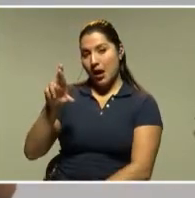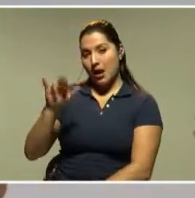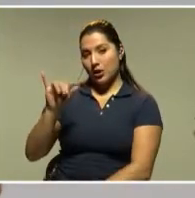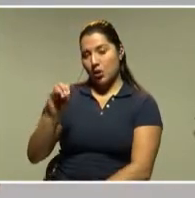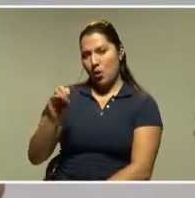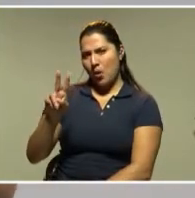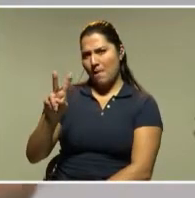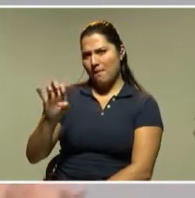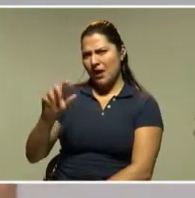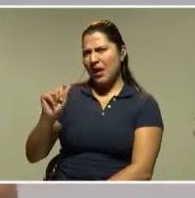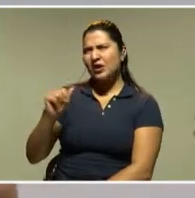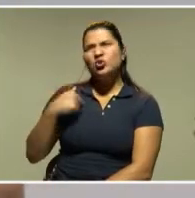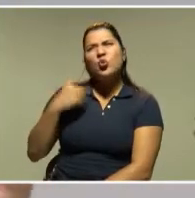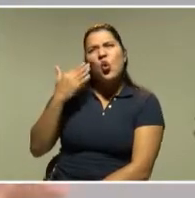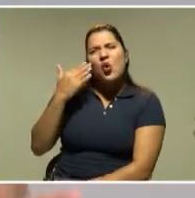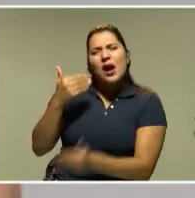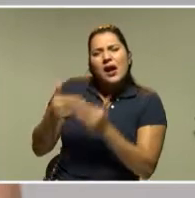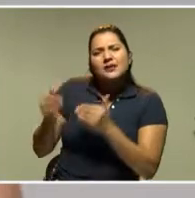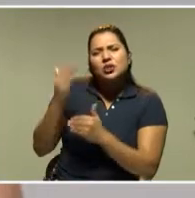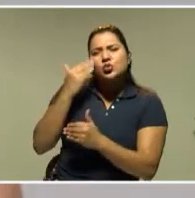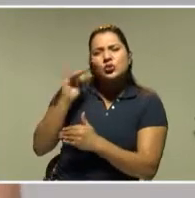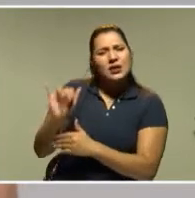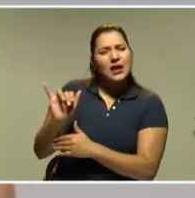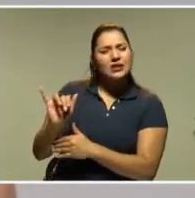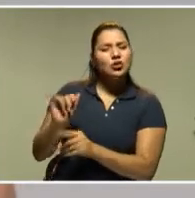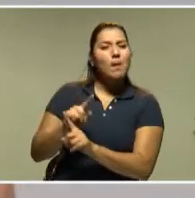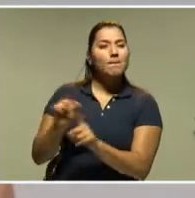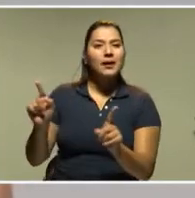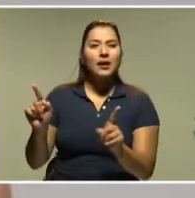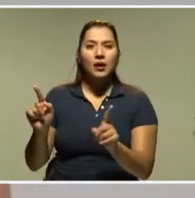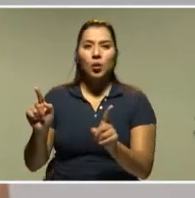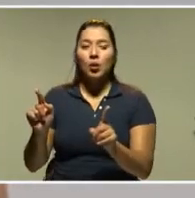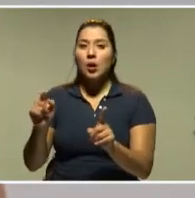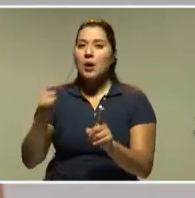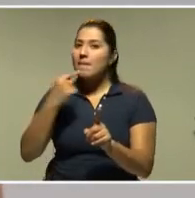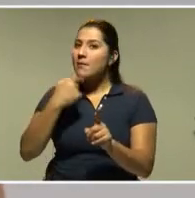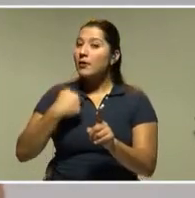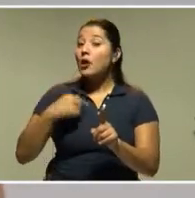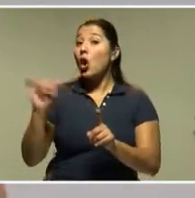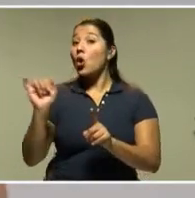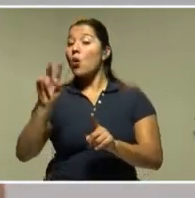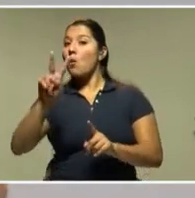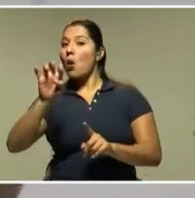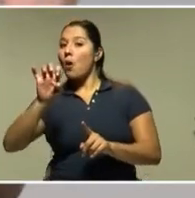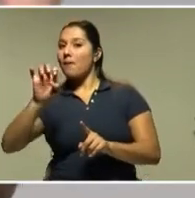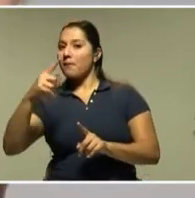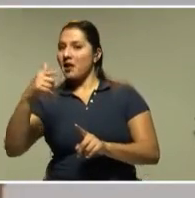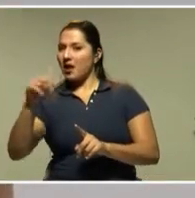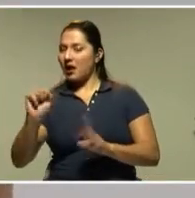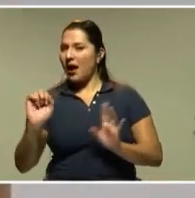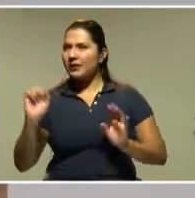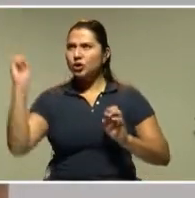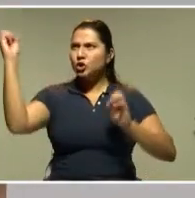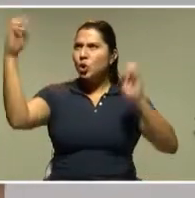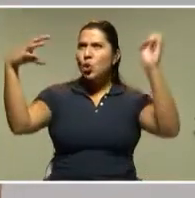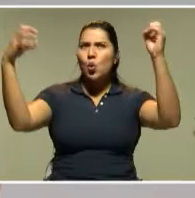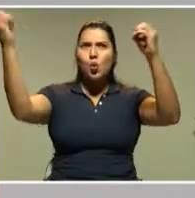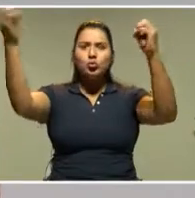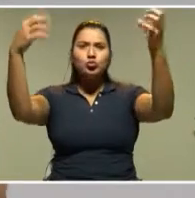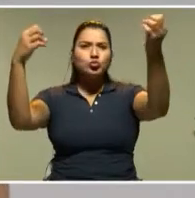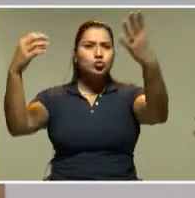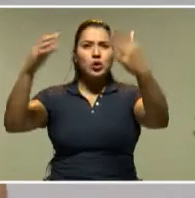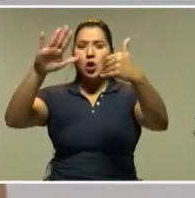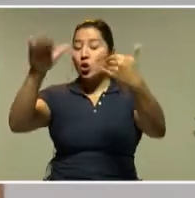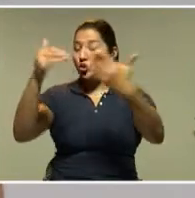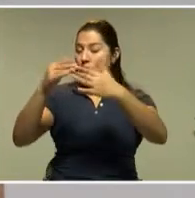no estoy casi enterada en esa parte, esa logística, pero él dijo que iba a ser estilo Las Vegas. Okay. Que iba a estar luces, o sea, todo